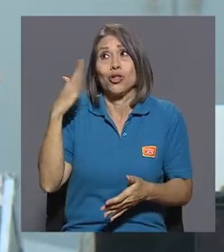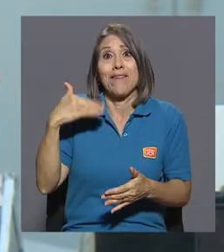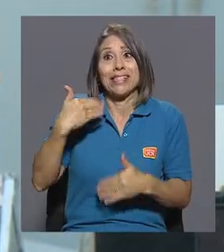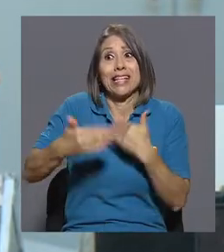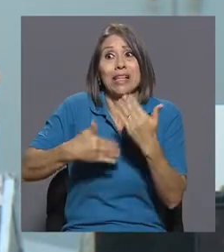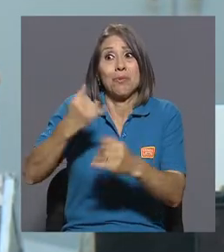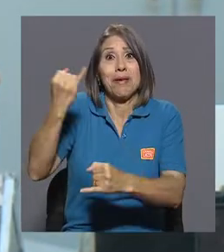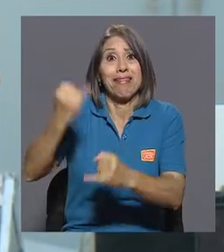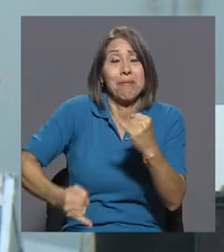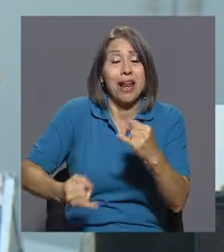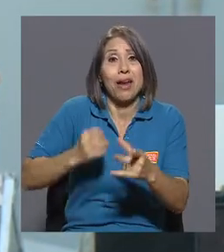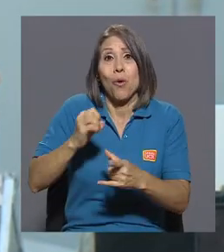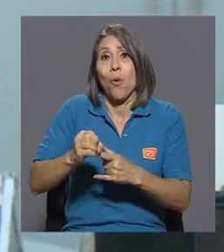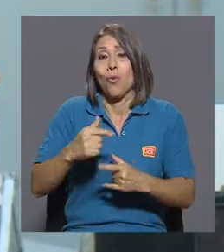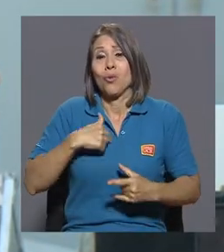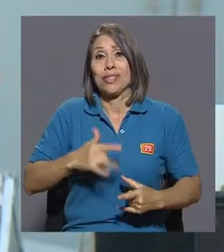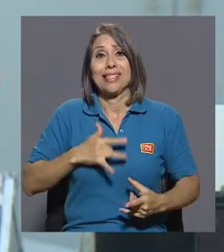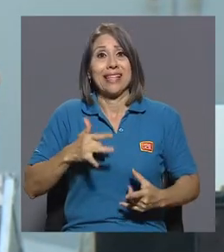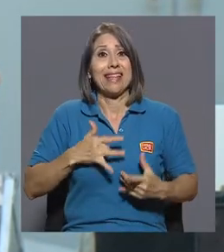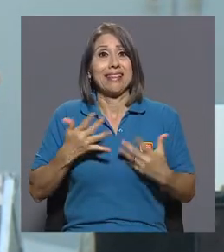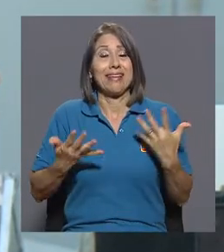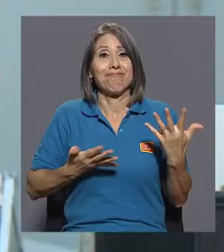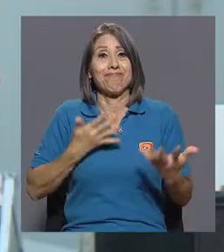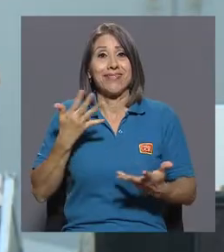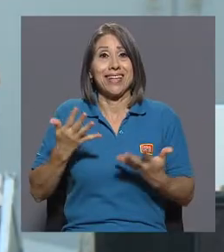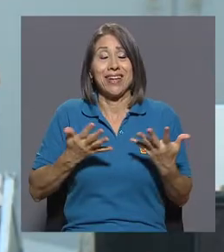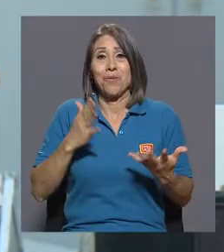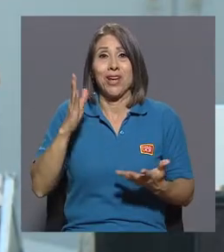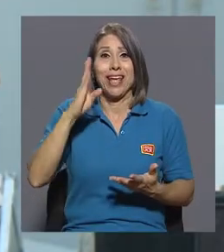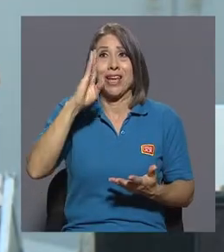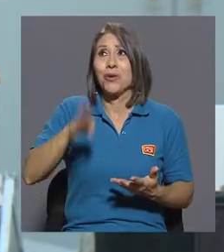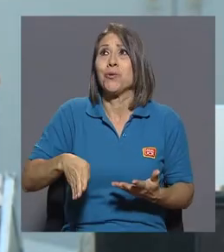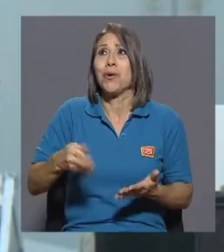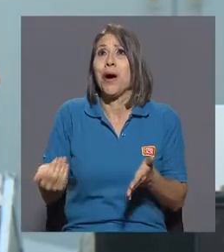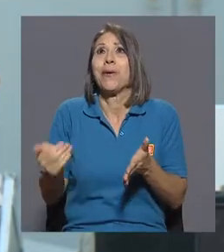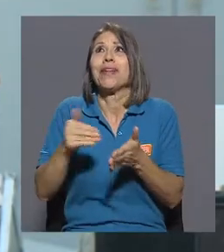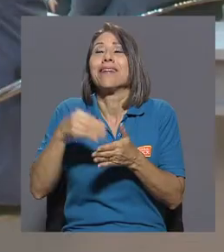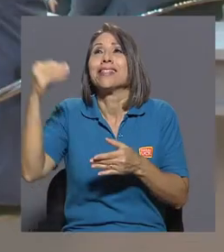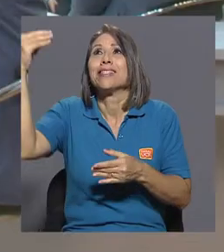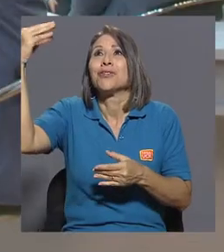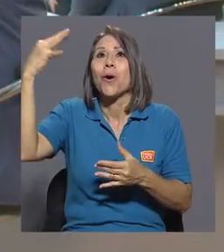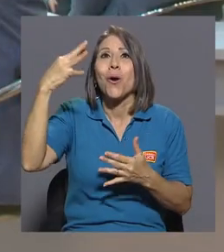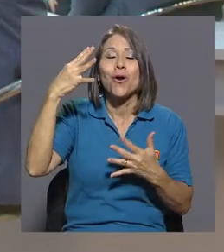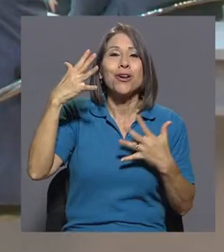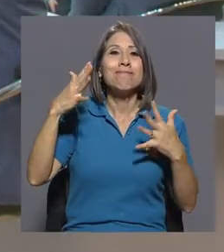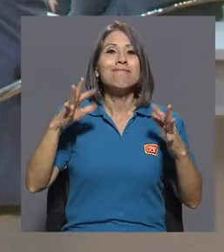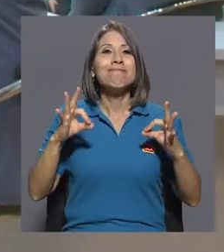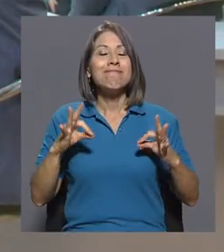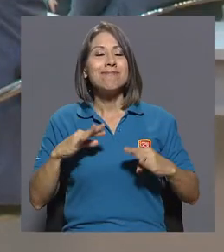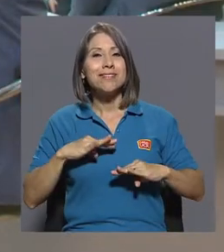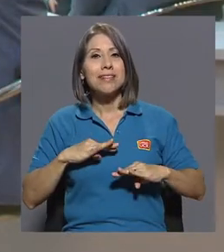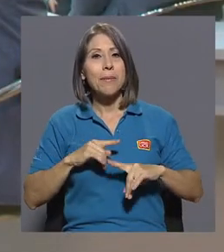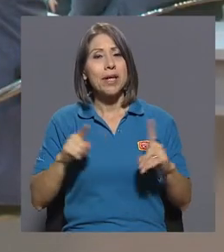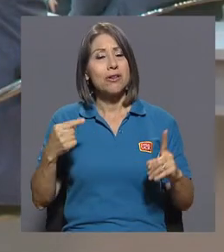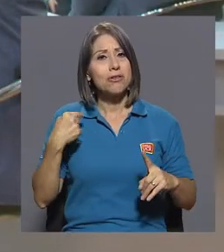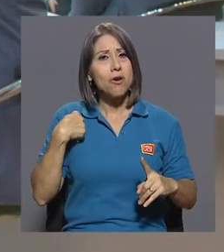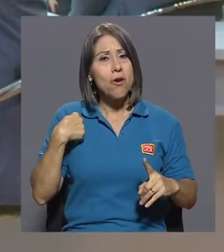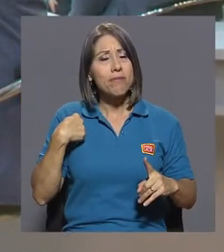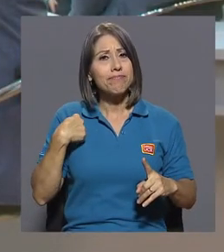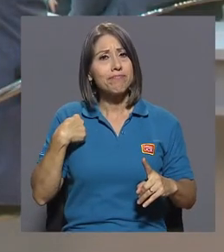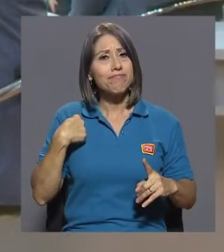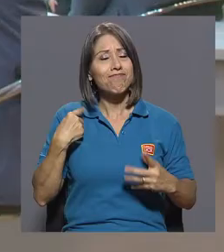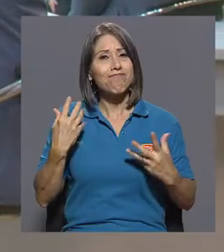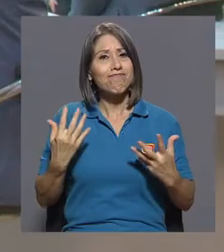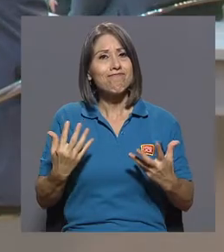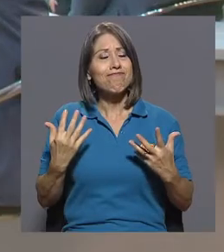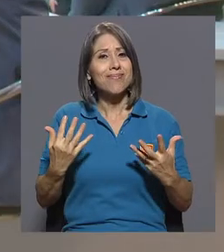menos se siente que no va a salir nunca el sol. Pero yo soy algo que, los que no